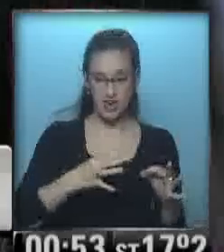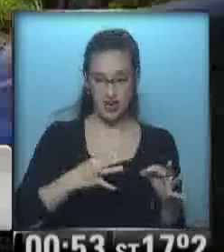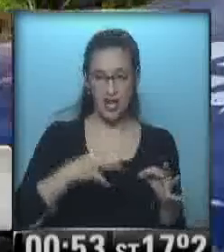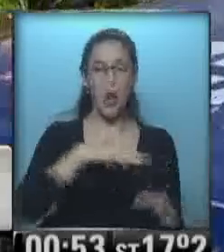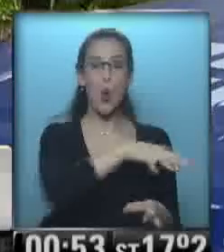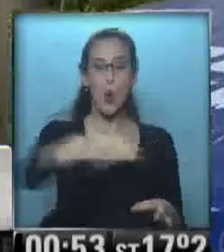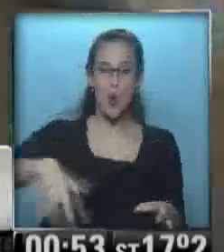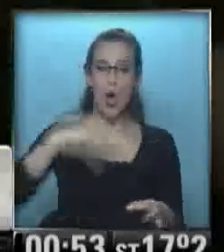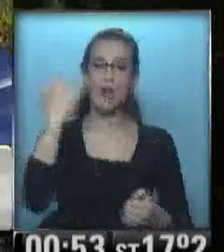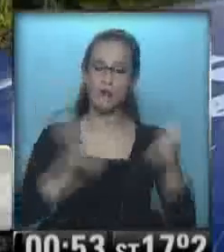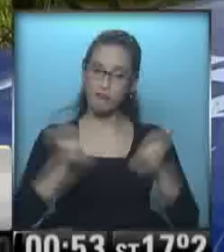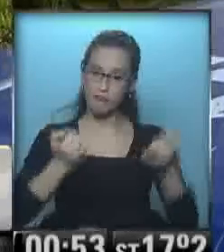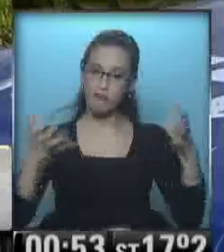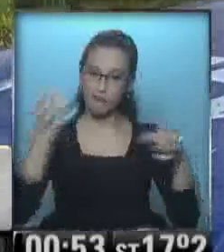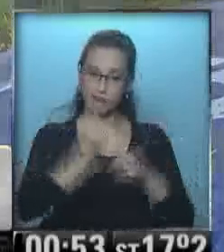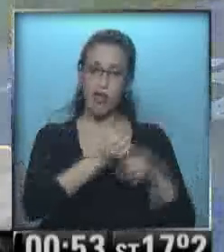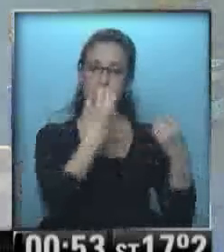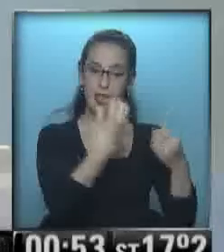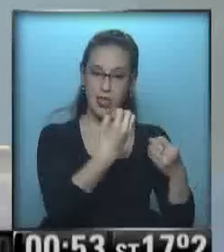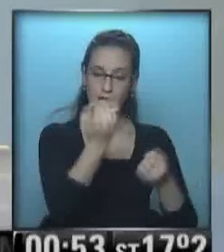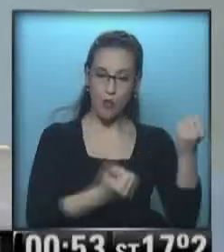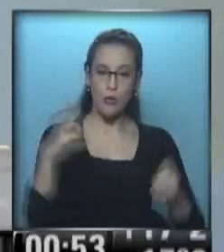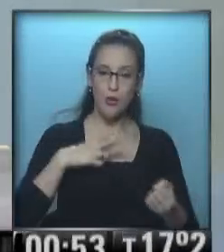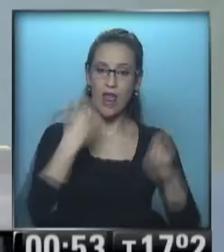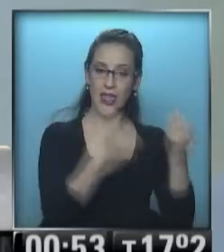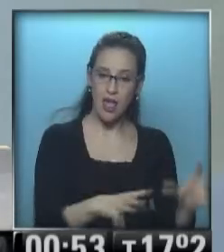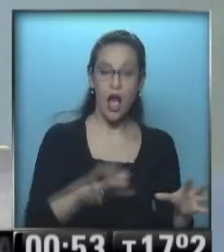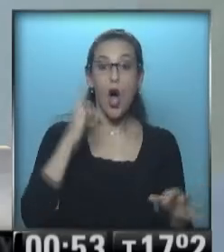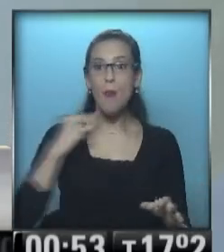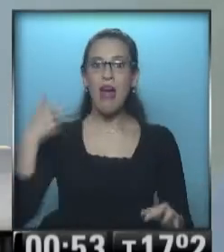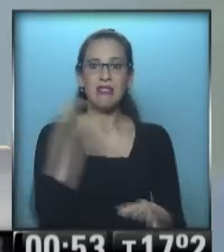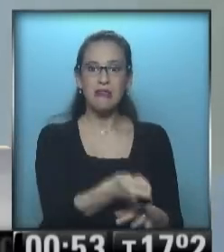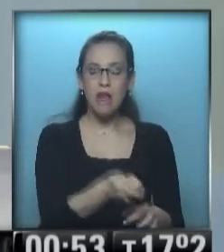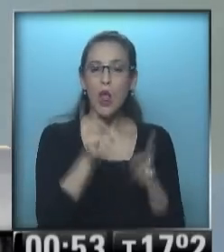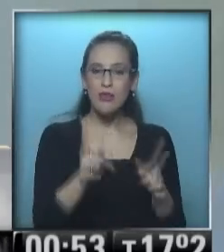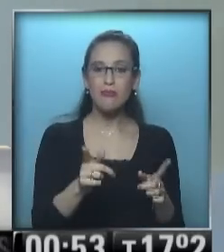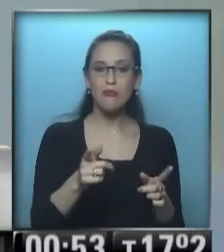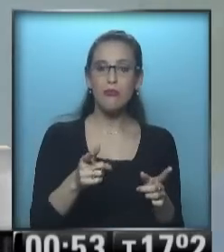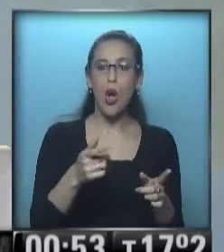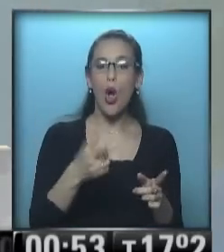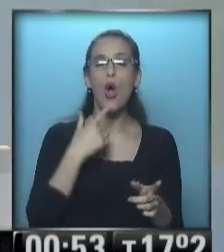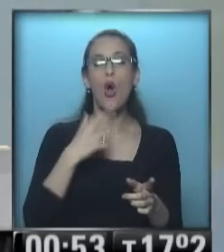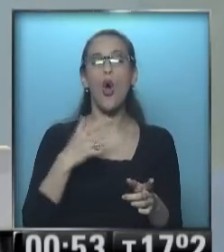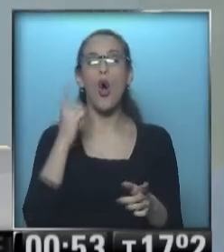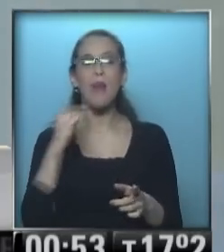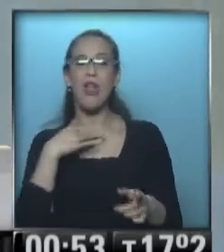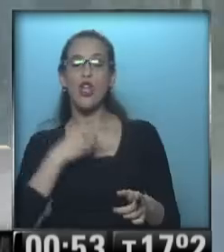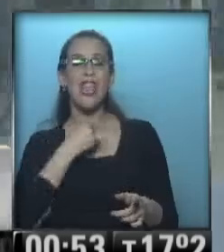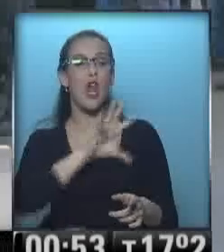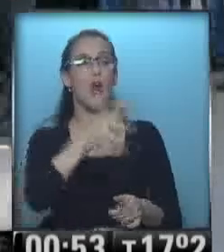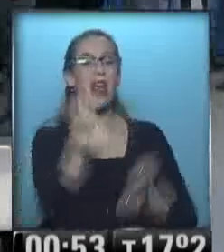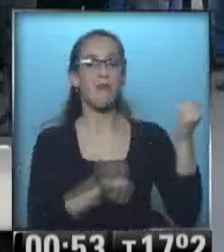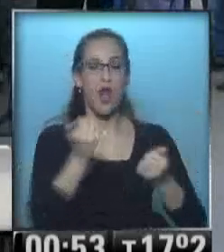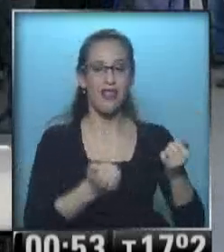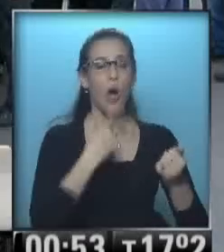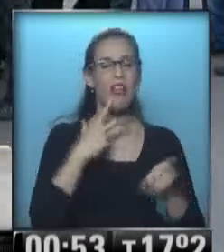en Claypole a tomar servicio fue asesinado cuando se resistió a que le robaran la camioneta. Los choferes de